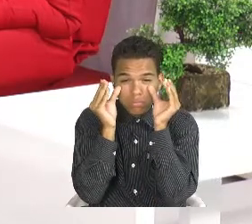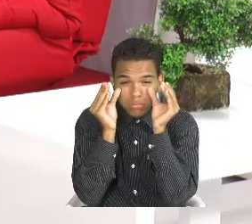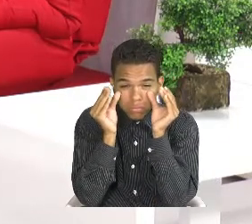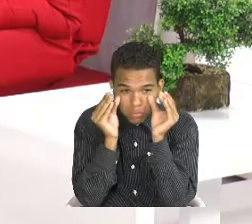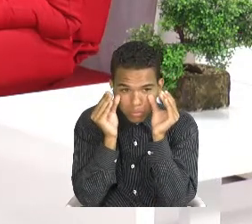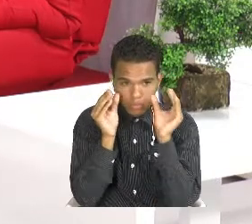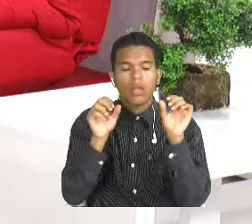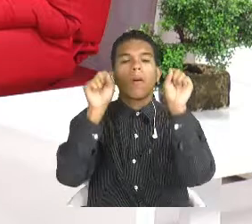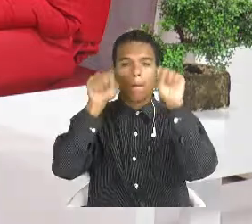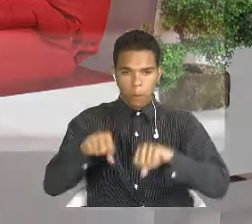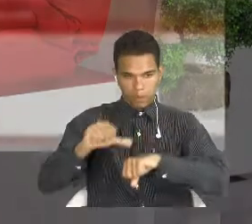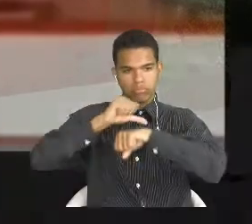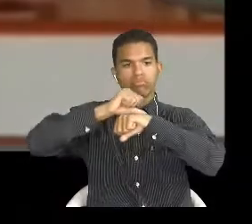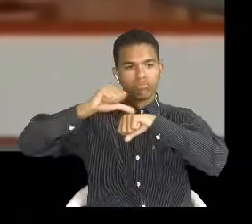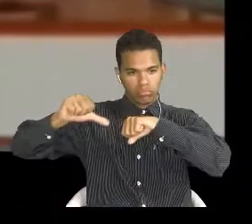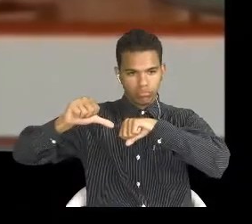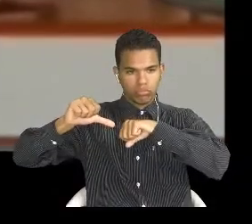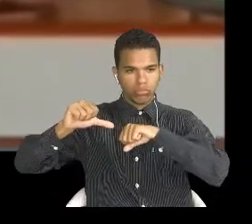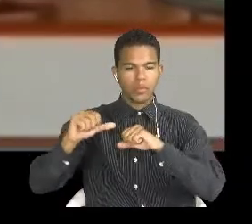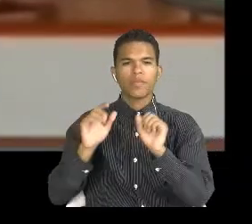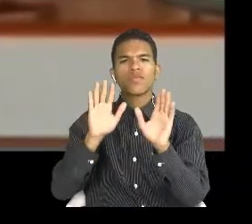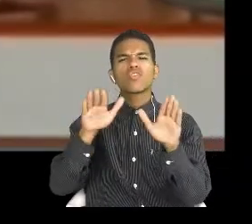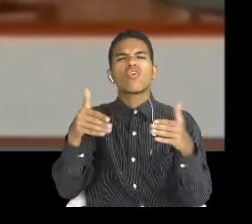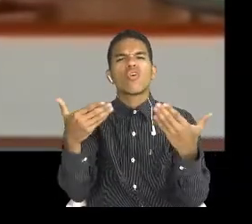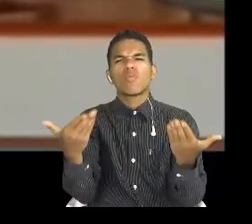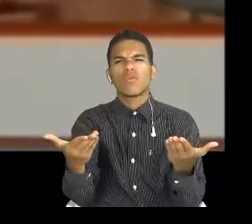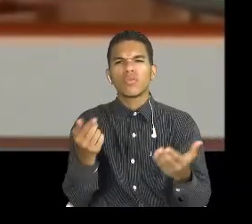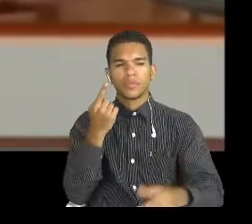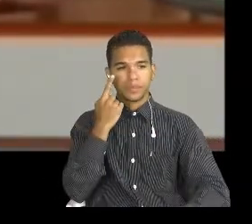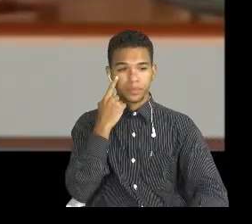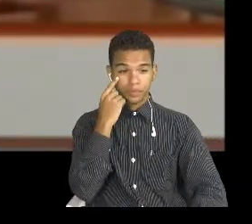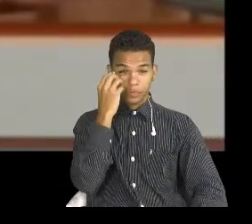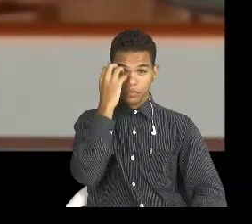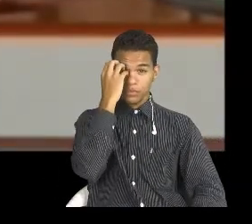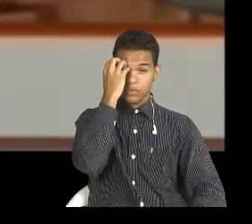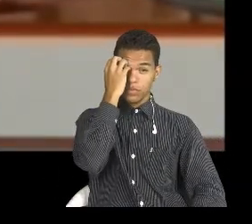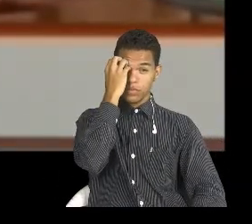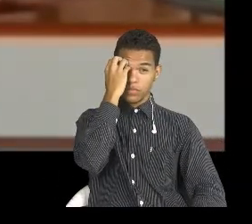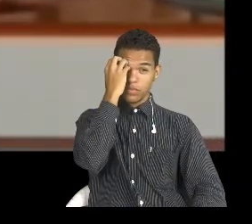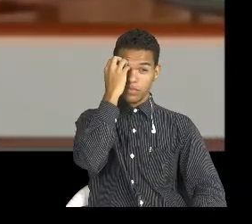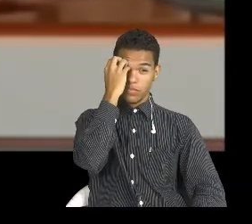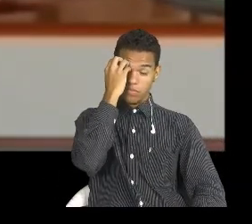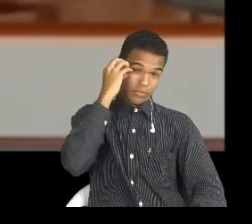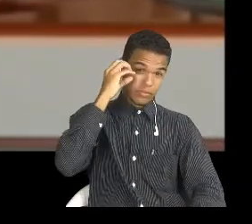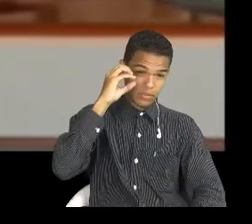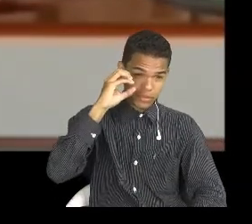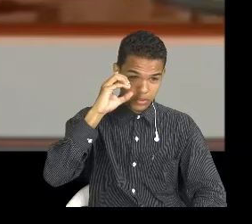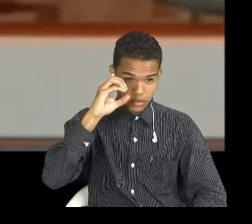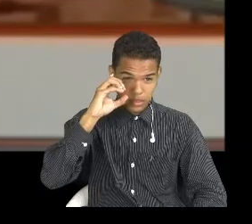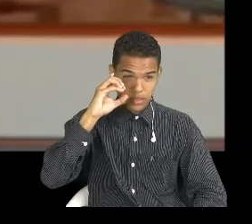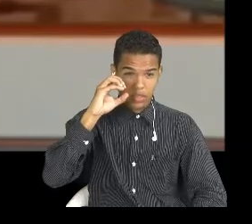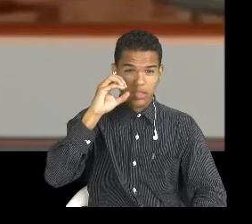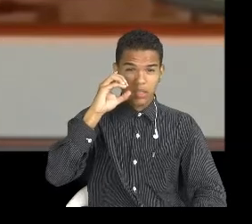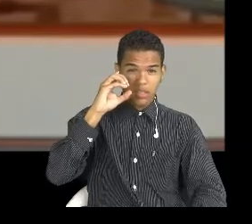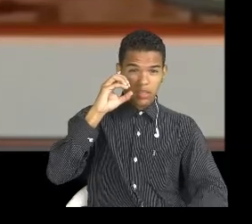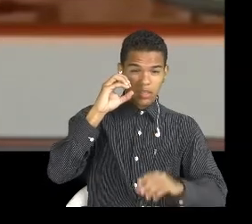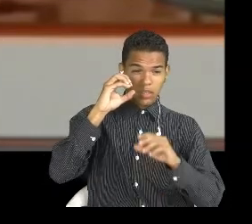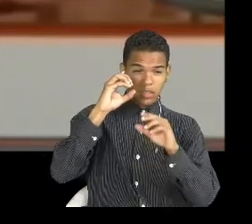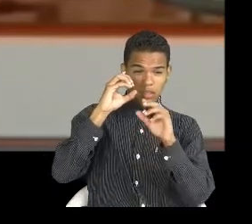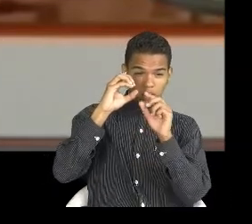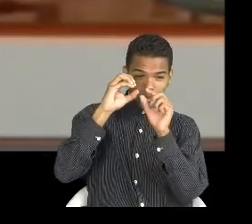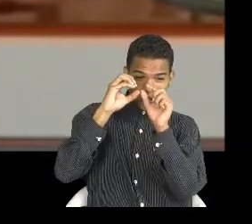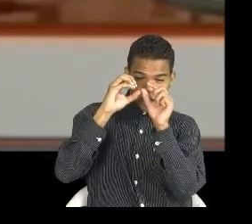realiza el abordaje a través del ojito y con una fistulización, o sea, hace una fístula, una